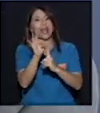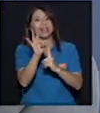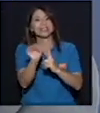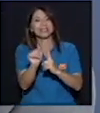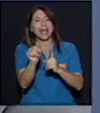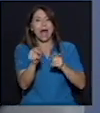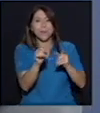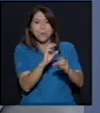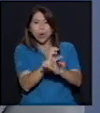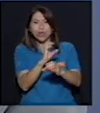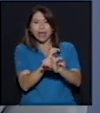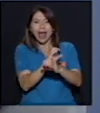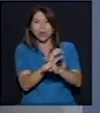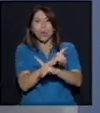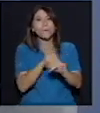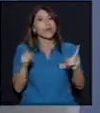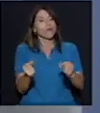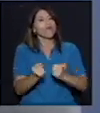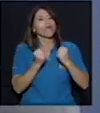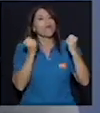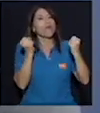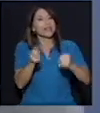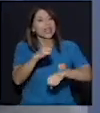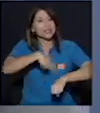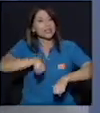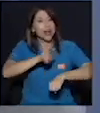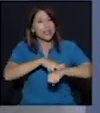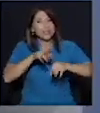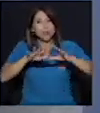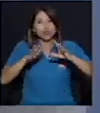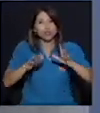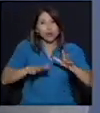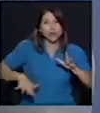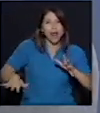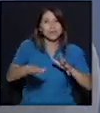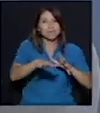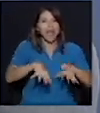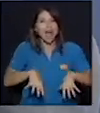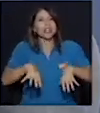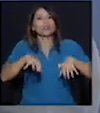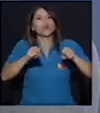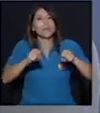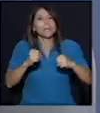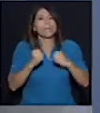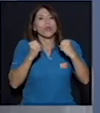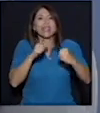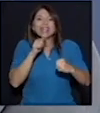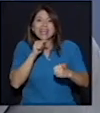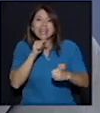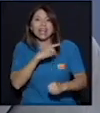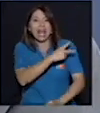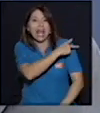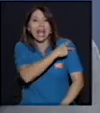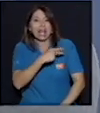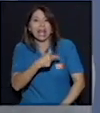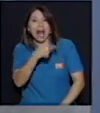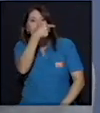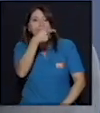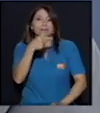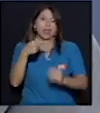pero fuerte nacionalismo secular, asume el poder los generales, un general tras otro, y el último de esos generales